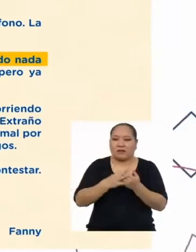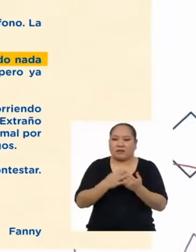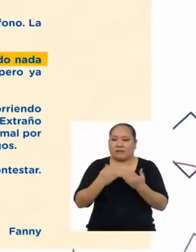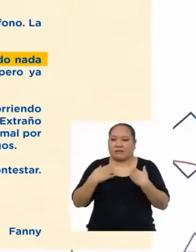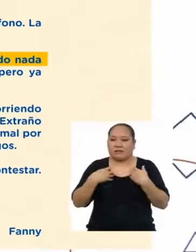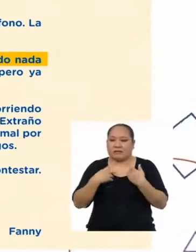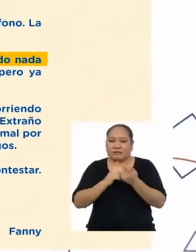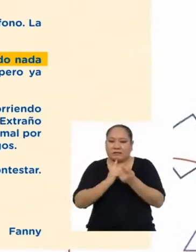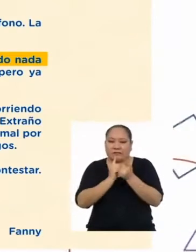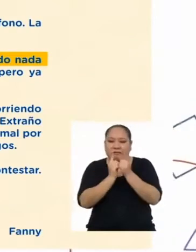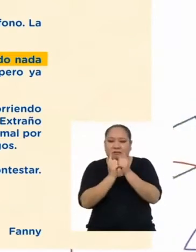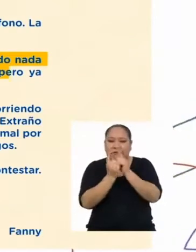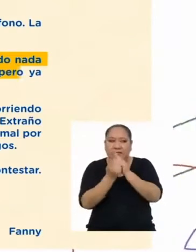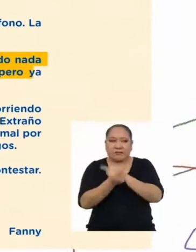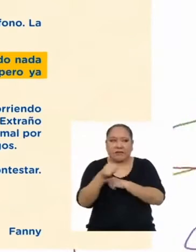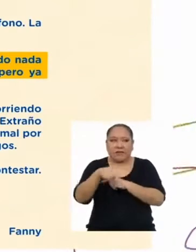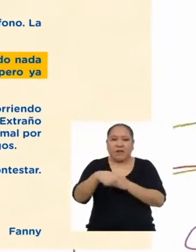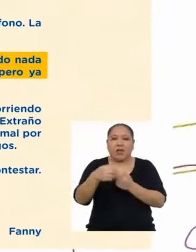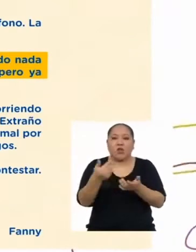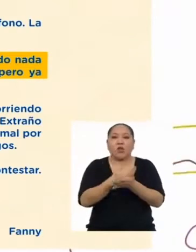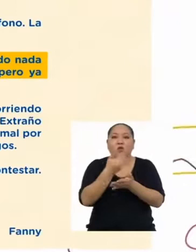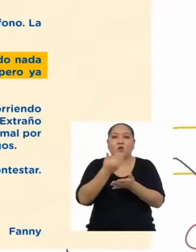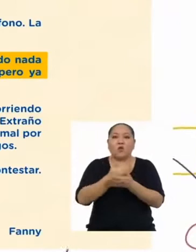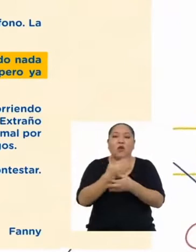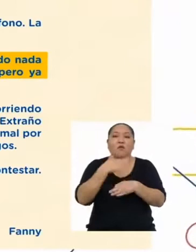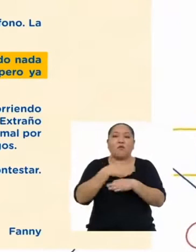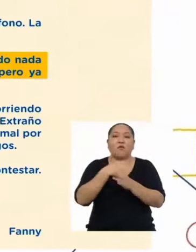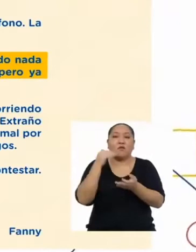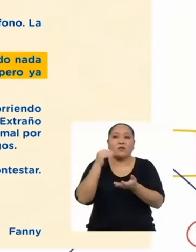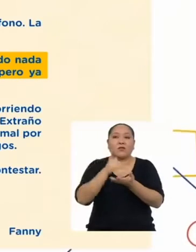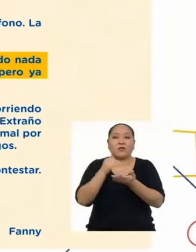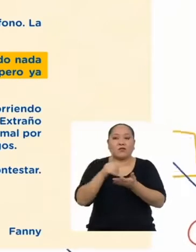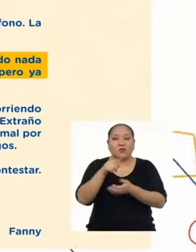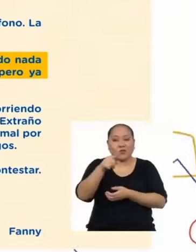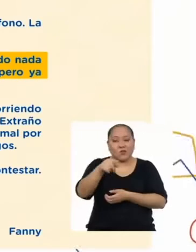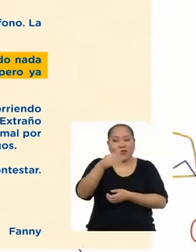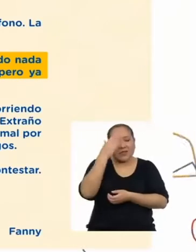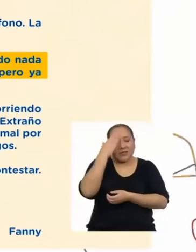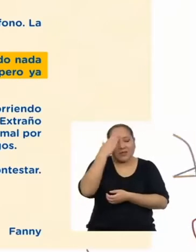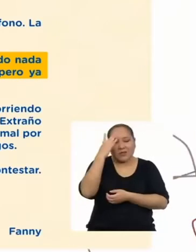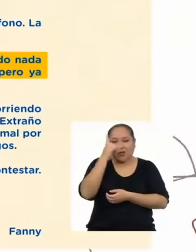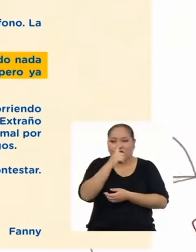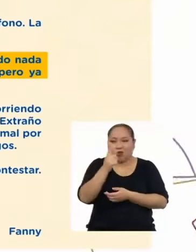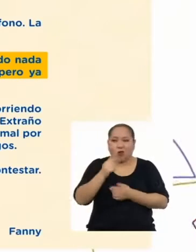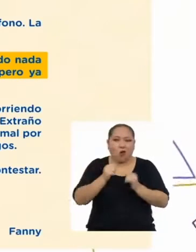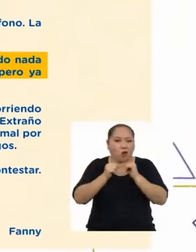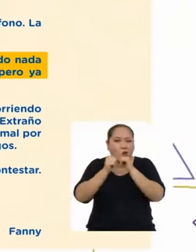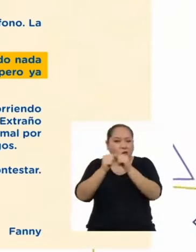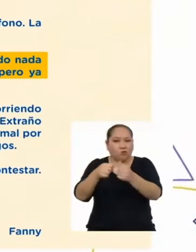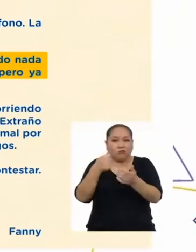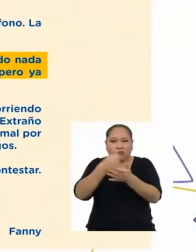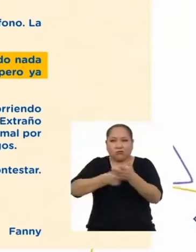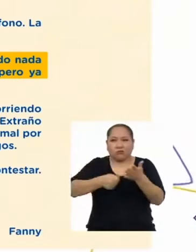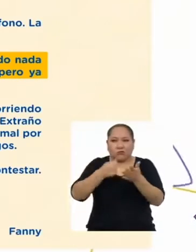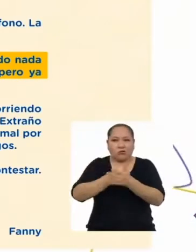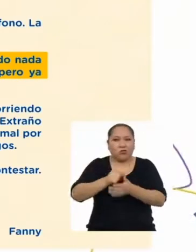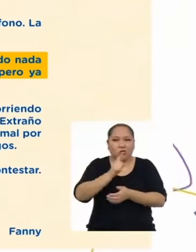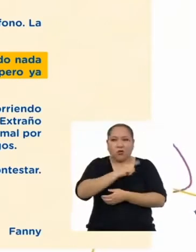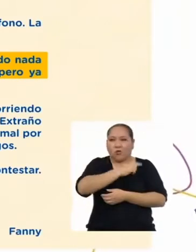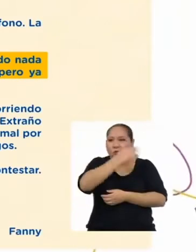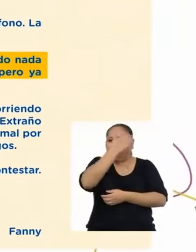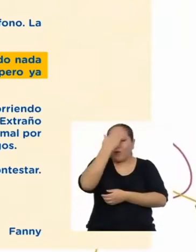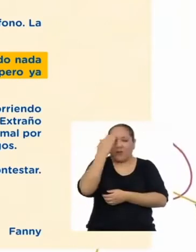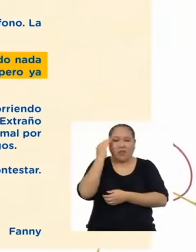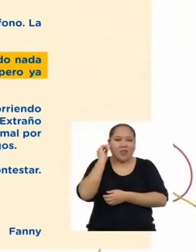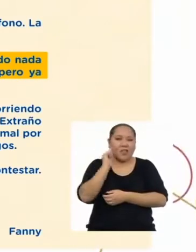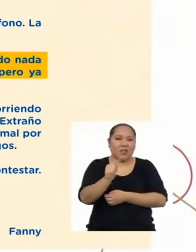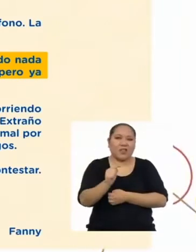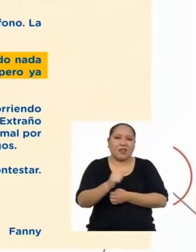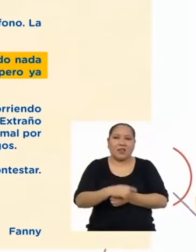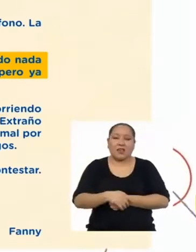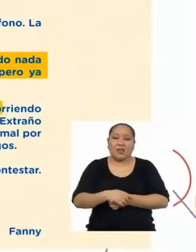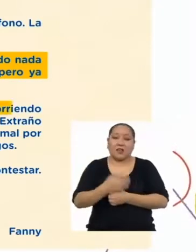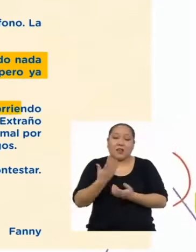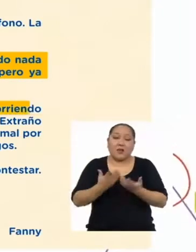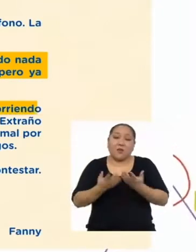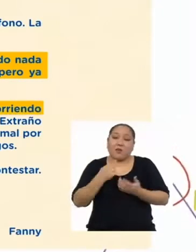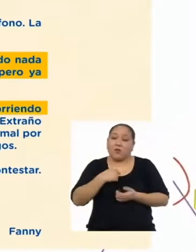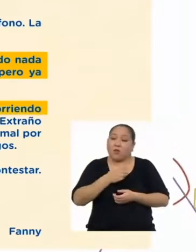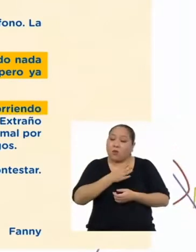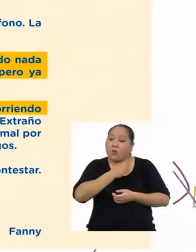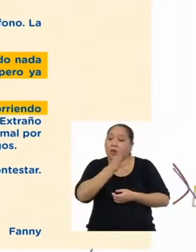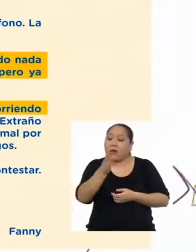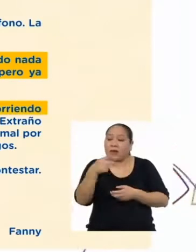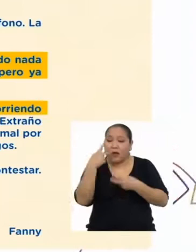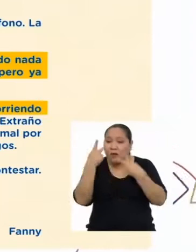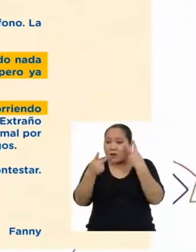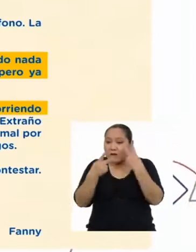esta nueva forma de estudiar, pero ya sabes que no me rindo, no me he olvidado de ti, aunque no pueda ir a visitarte ni